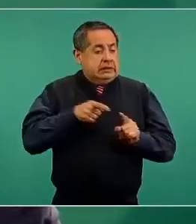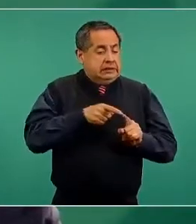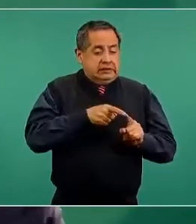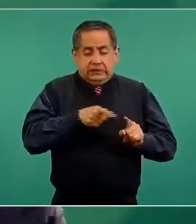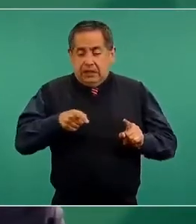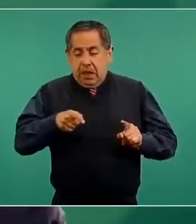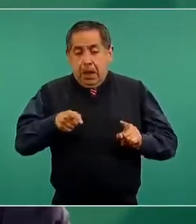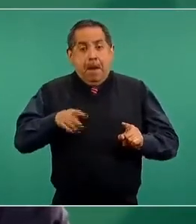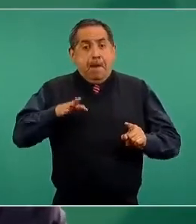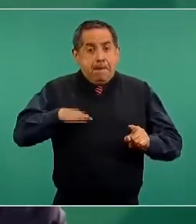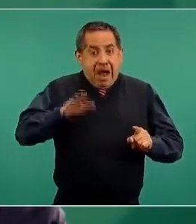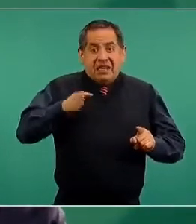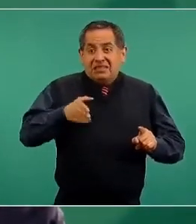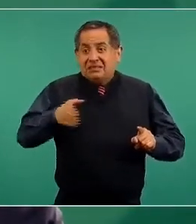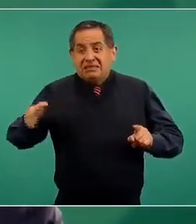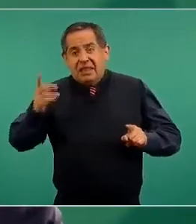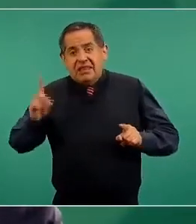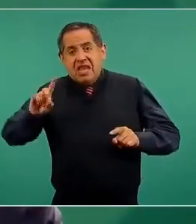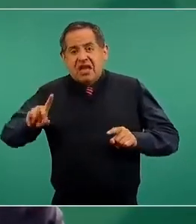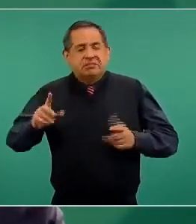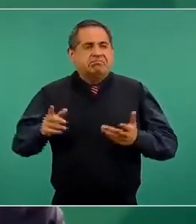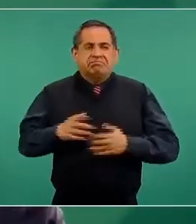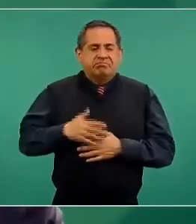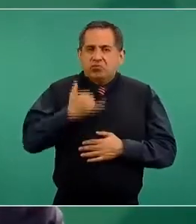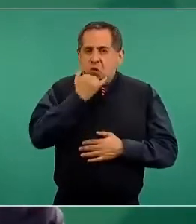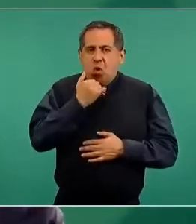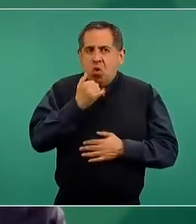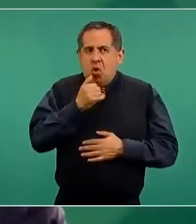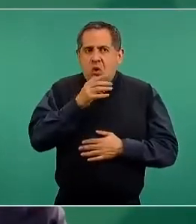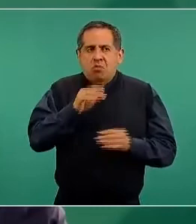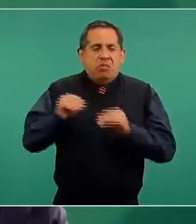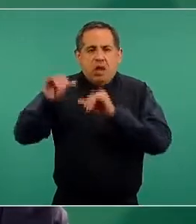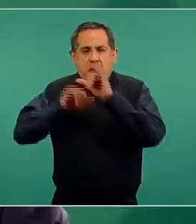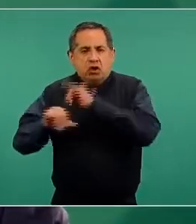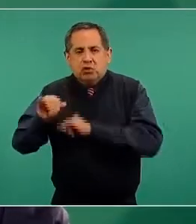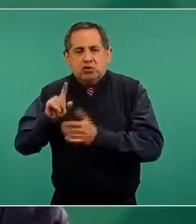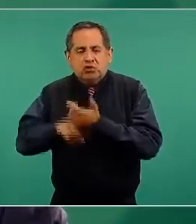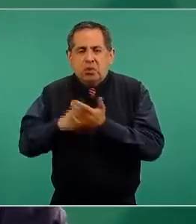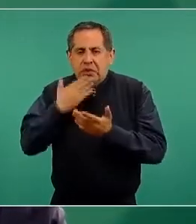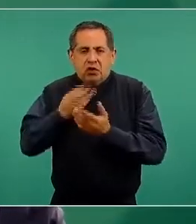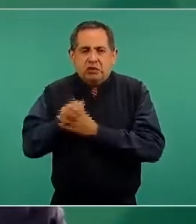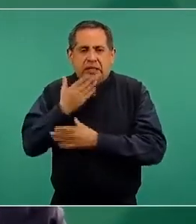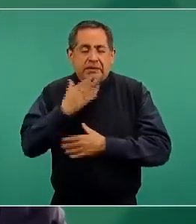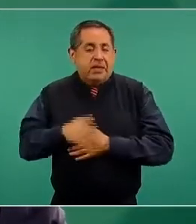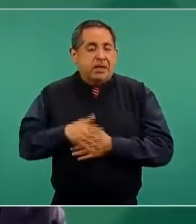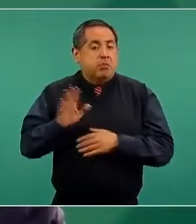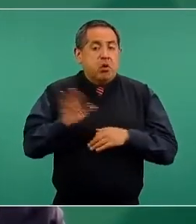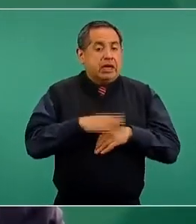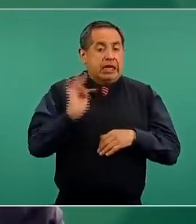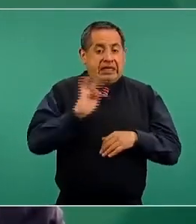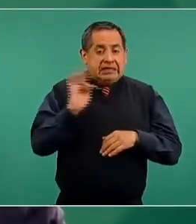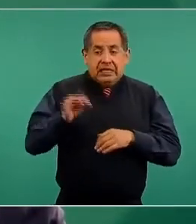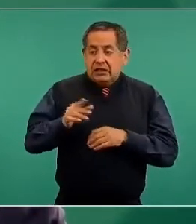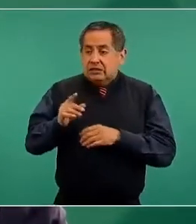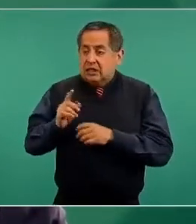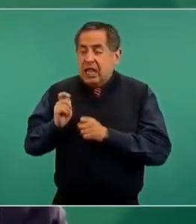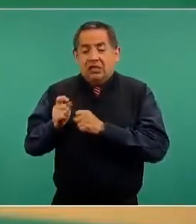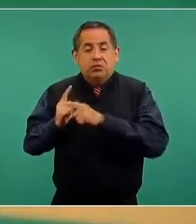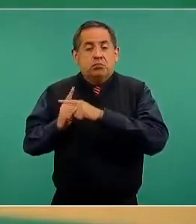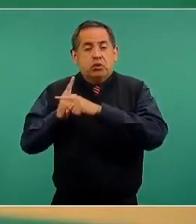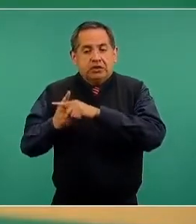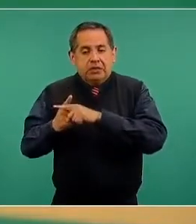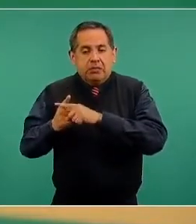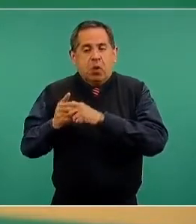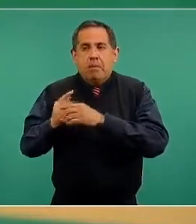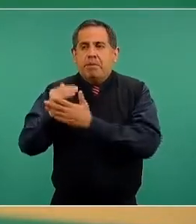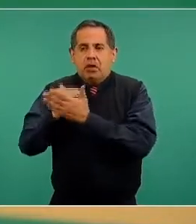de días, ya las muestras no se aceptan en los laboratorios. ¿Por qué razón? Porque la probabilidad de tener un resultado positivo